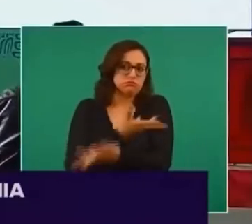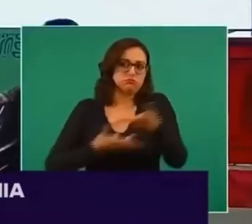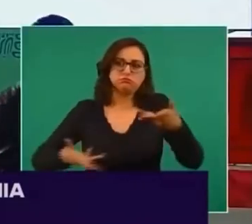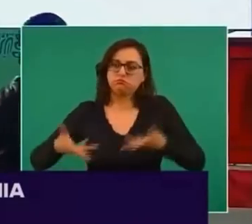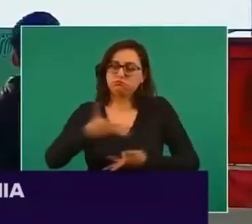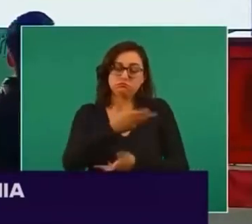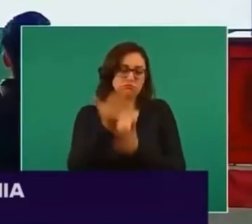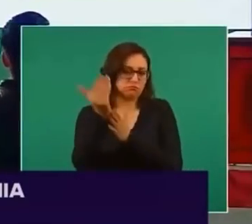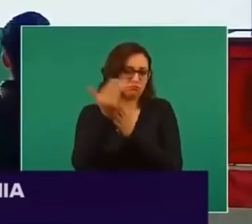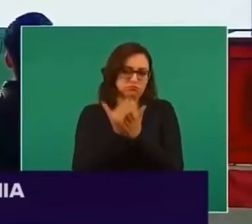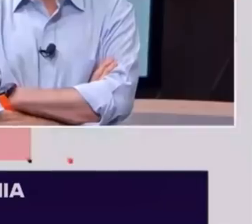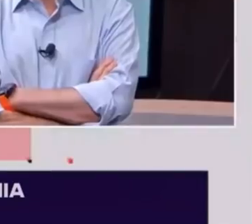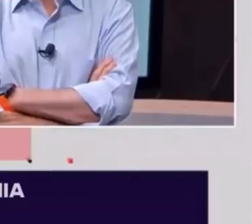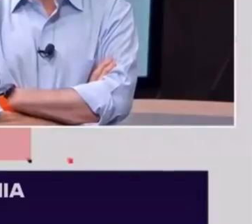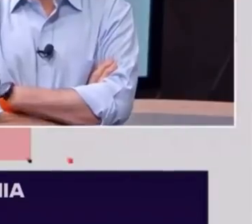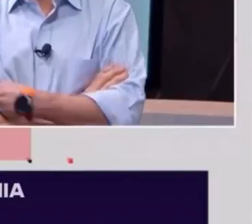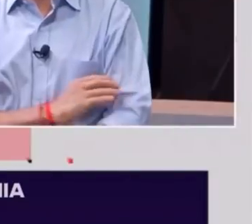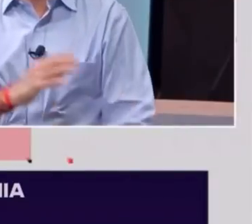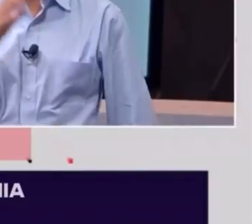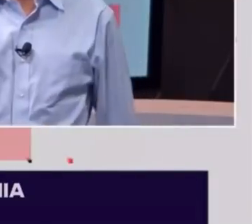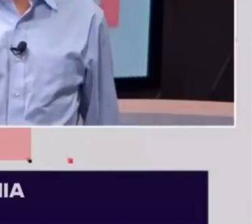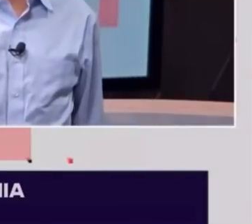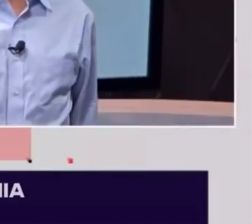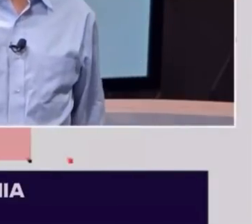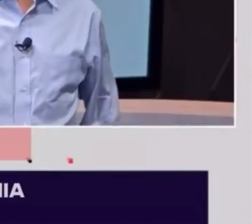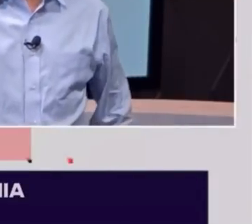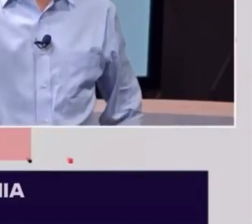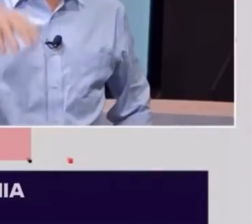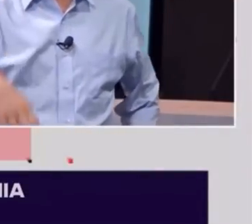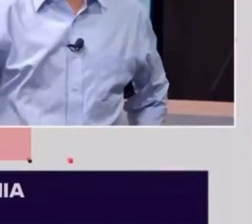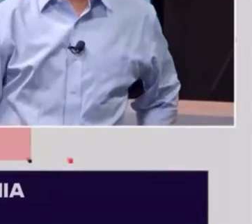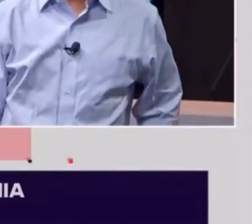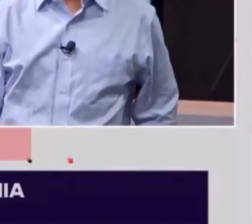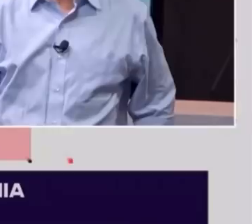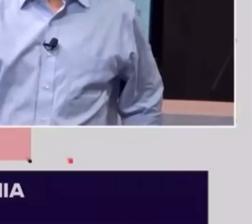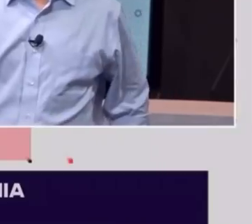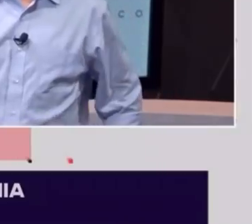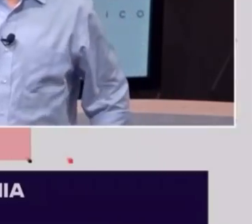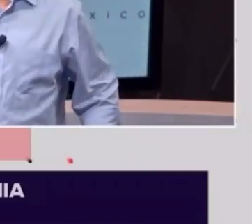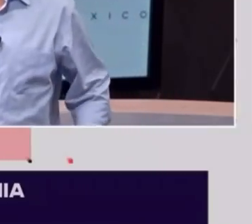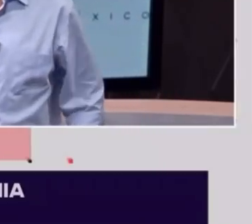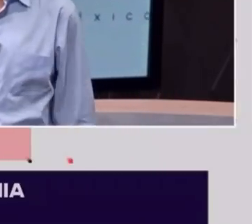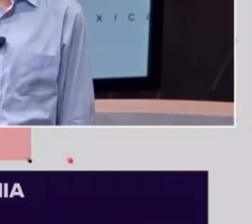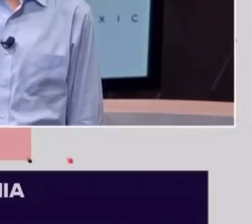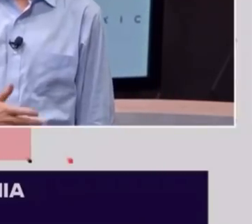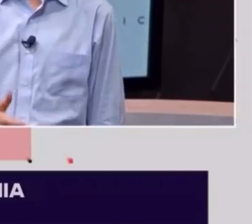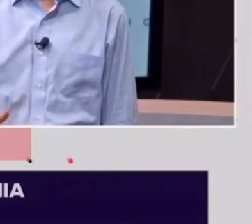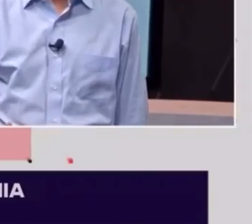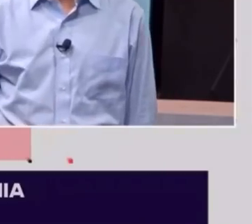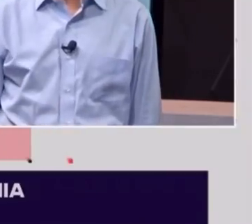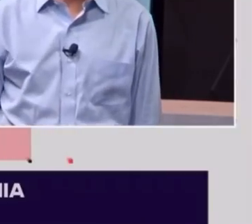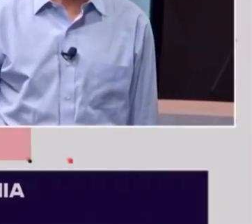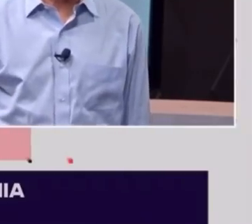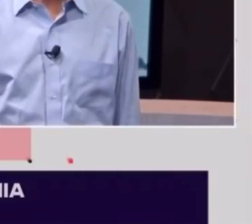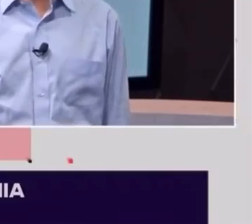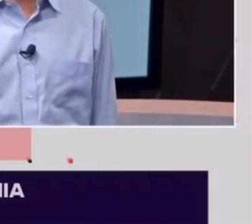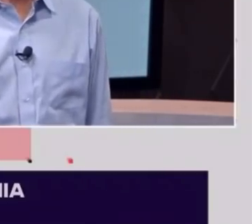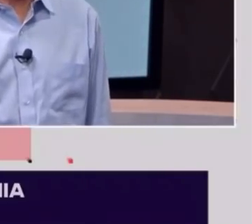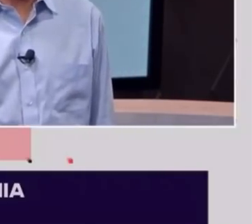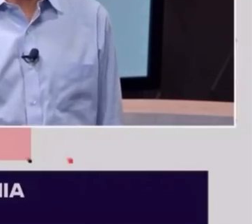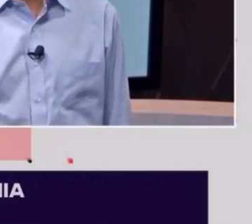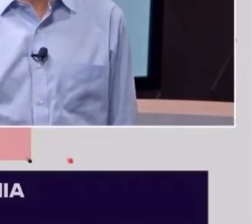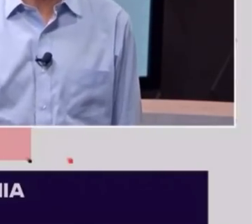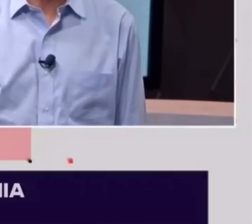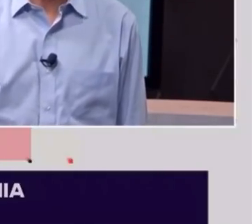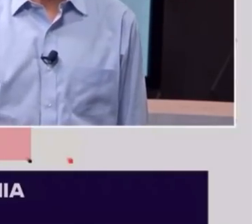El esquema para cerrar la URI que utilizó el gobierno mexicano con conferencias diarias, que siempre parecía como muy saludable hacerlo